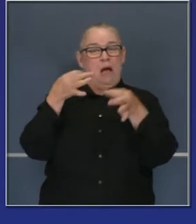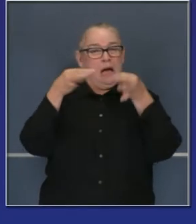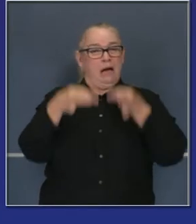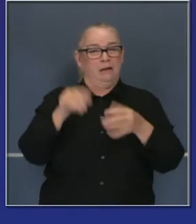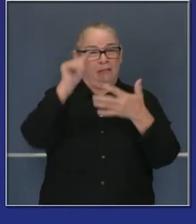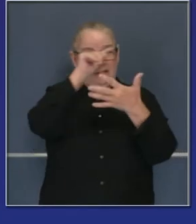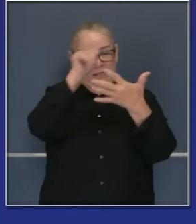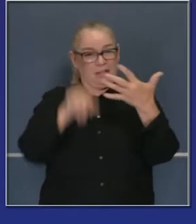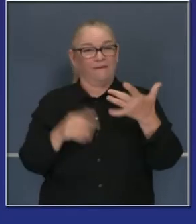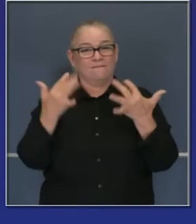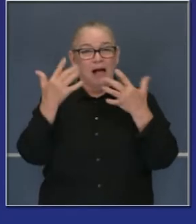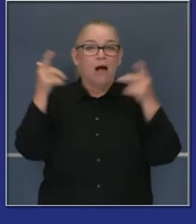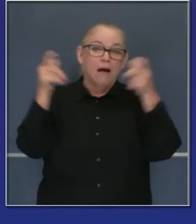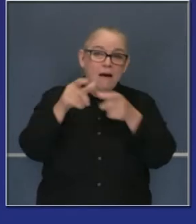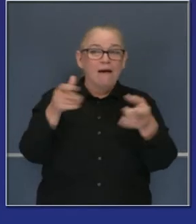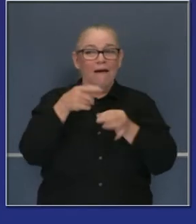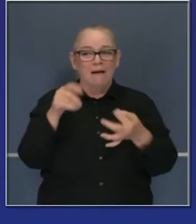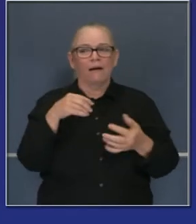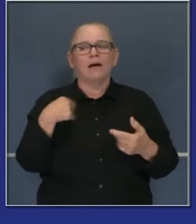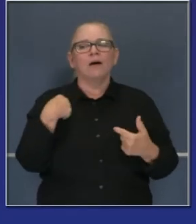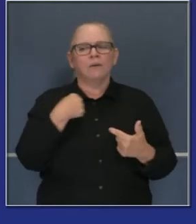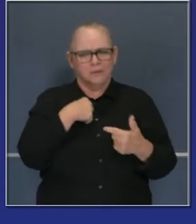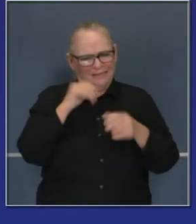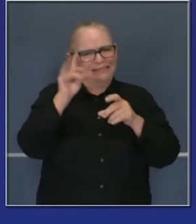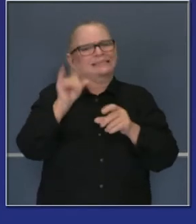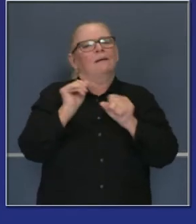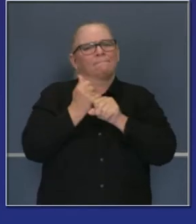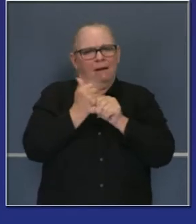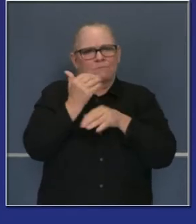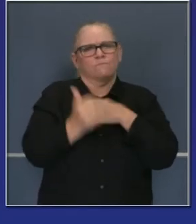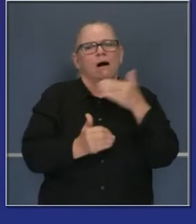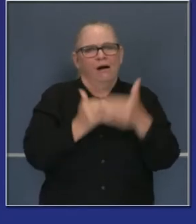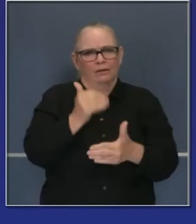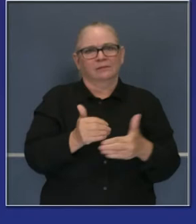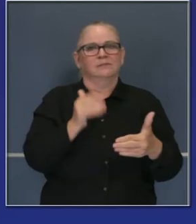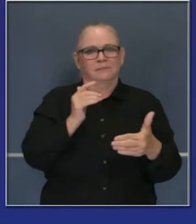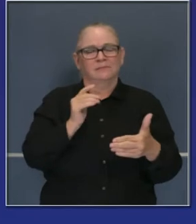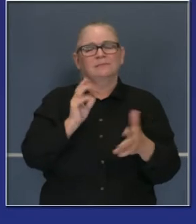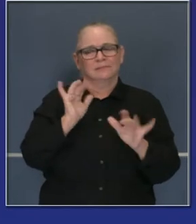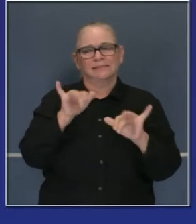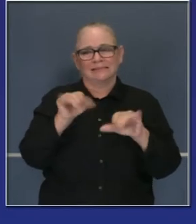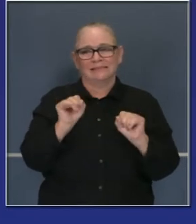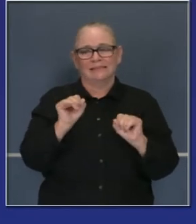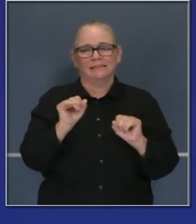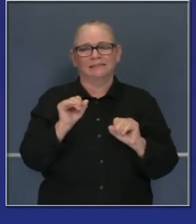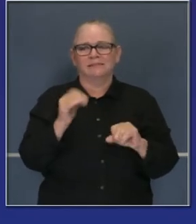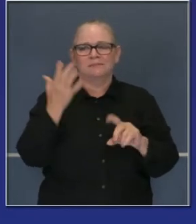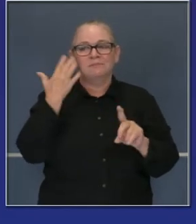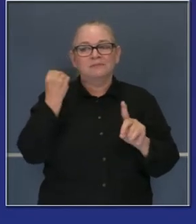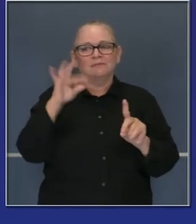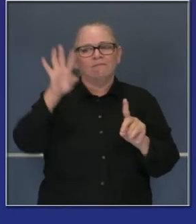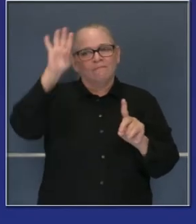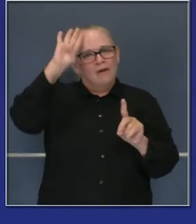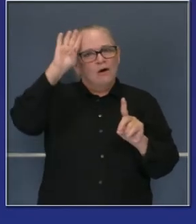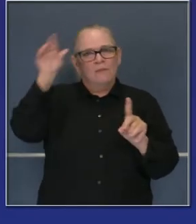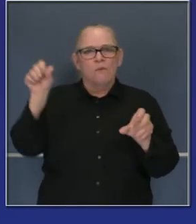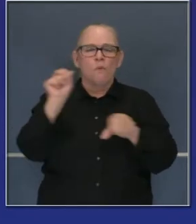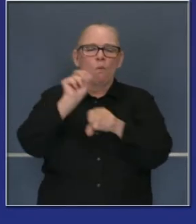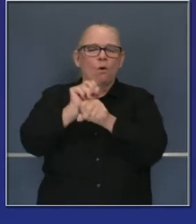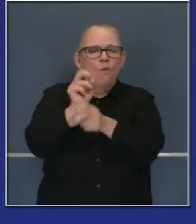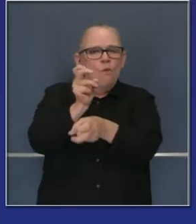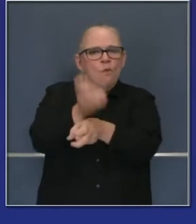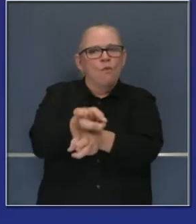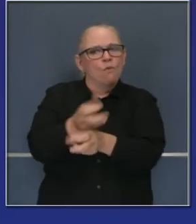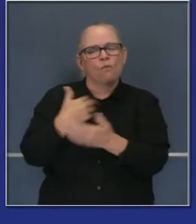ellos el progreso real se ha hecho se hace progreso se obtiene progreso gracias al heroísmo de estos increíbles